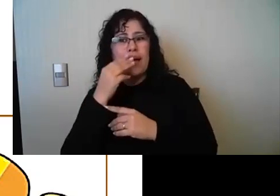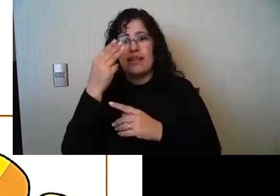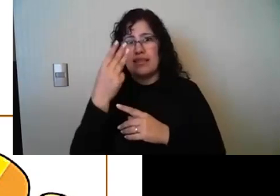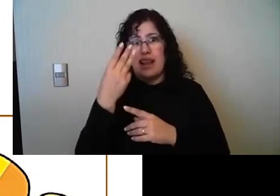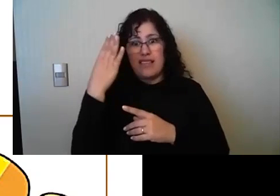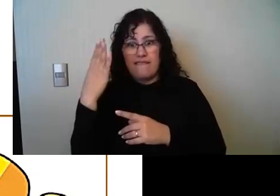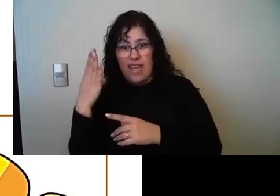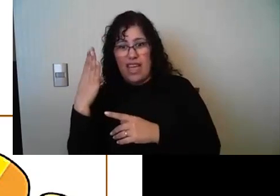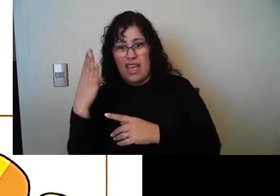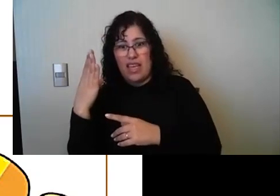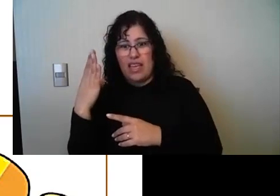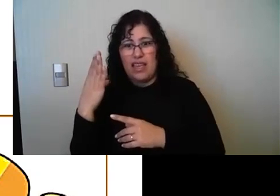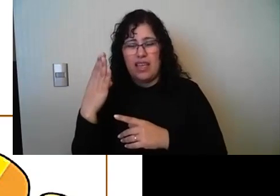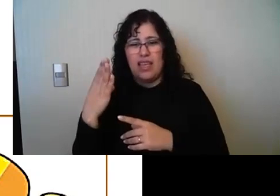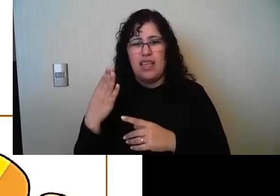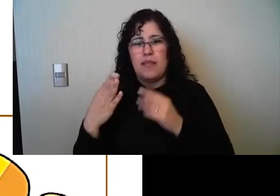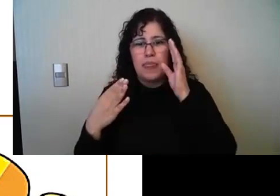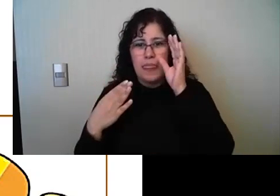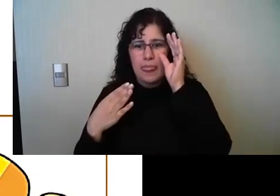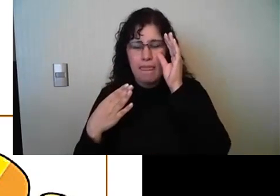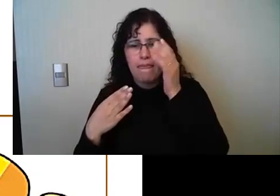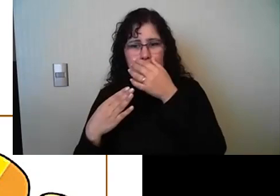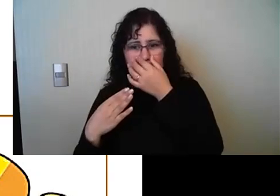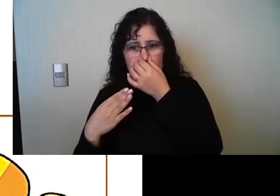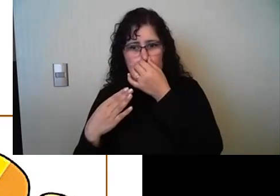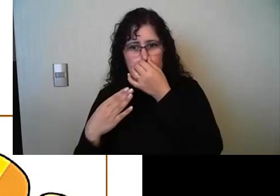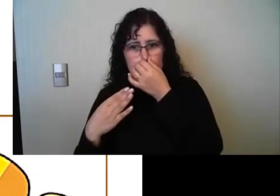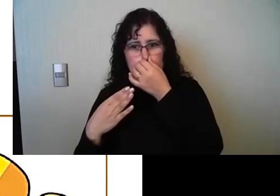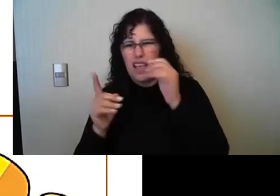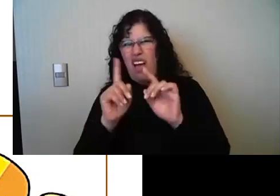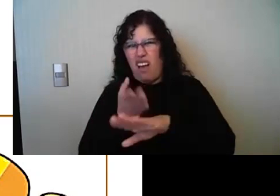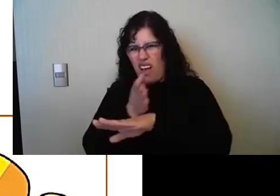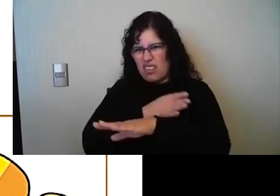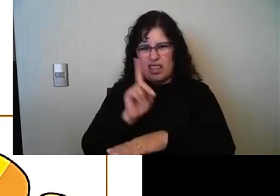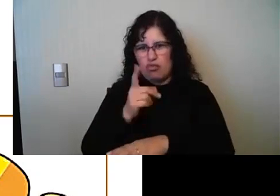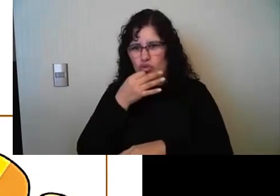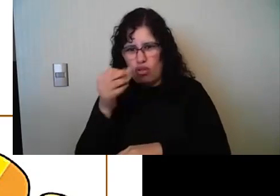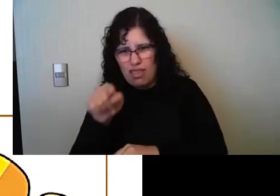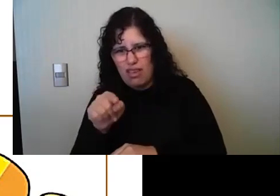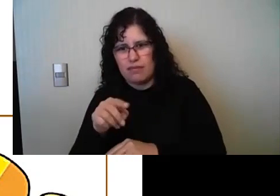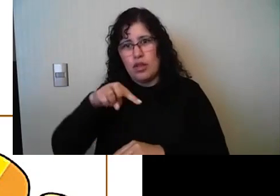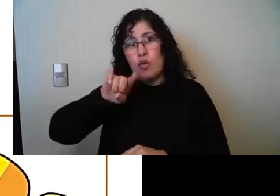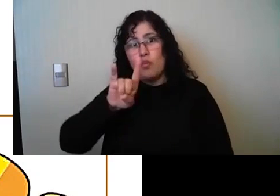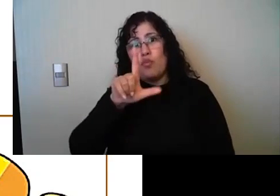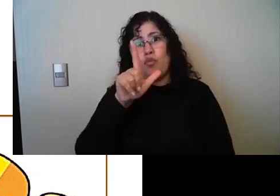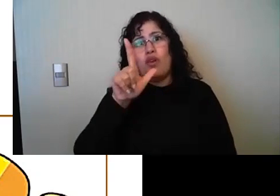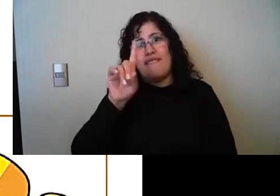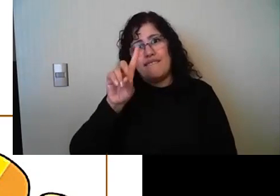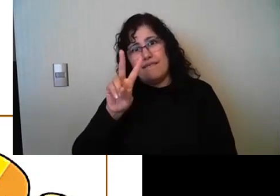Esto que acá no lo nombré antes, pero es el lateral, el pulvinar y